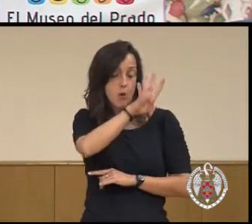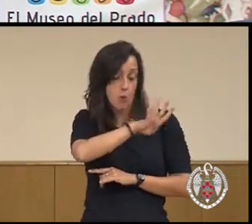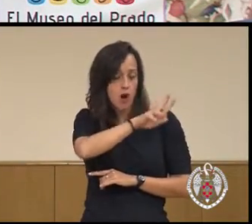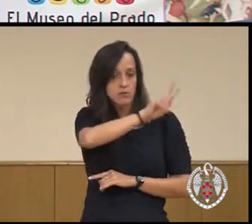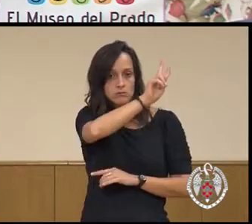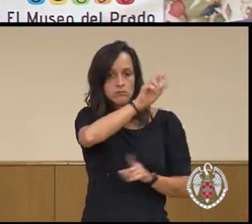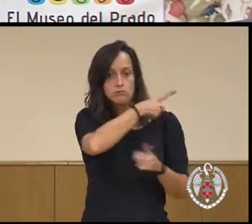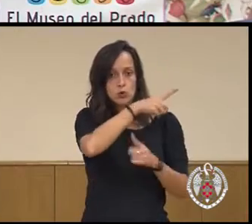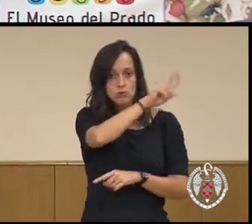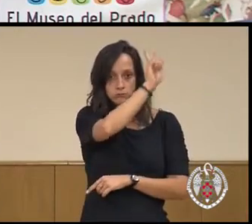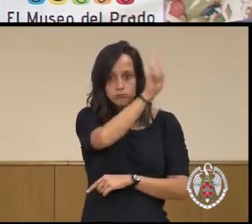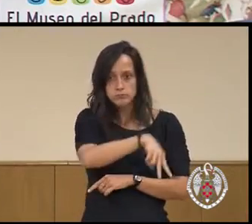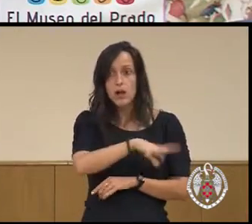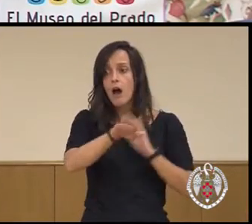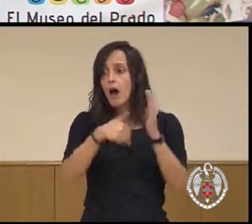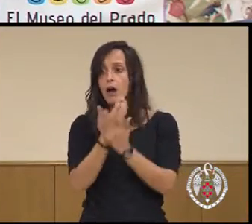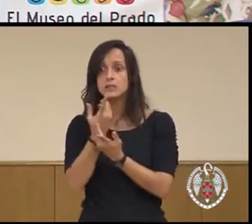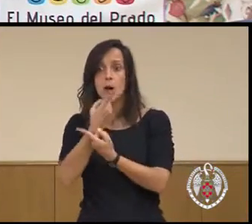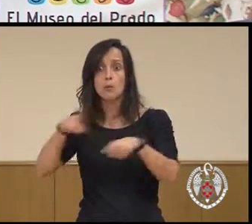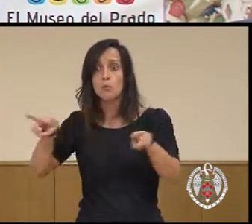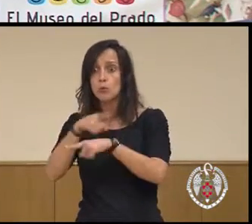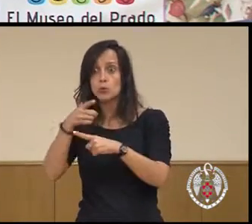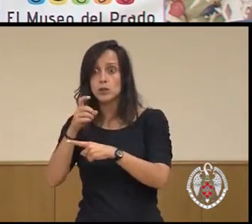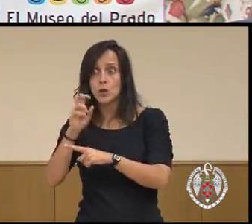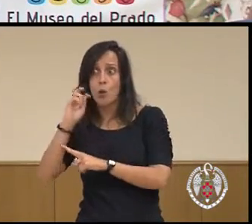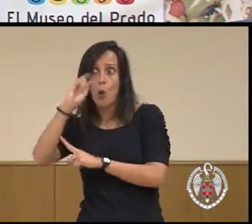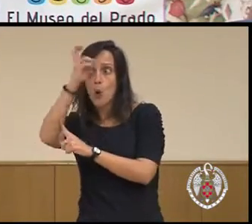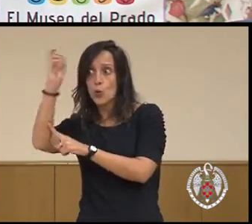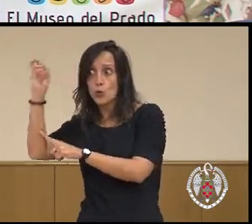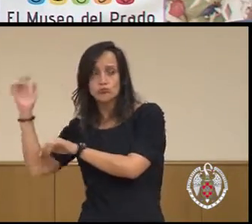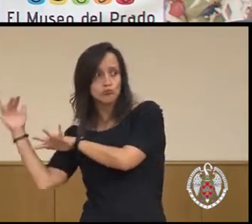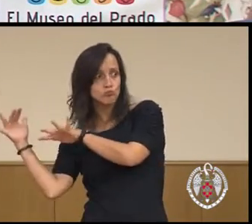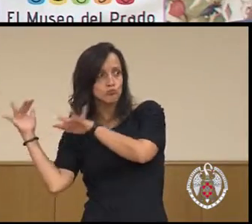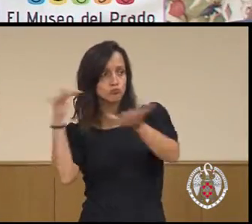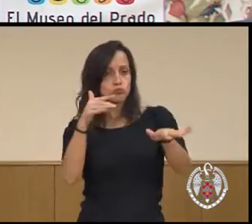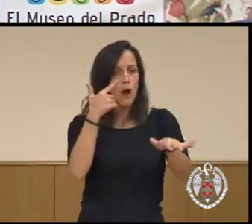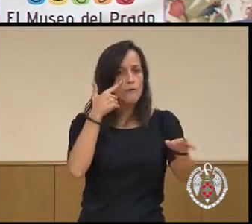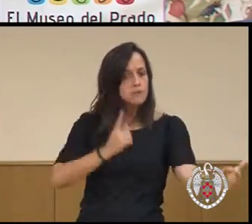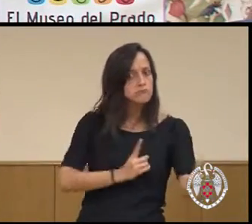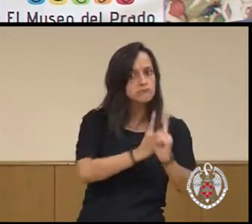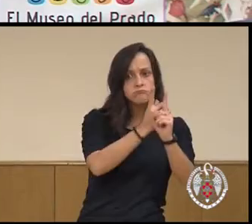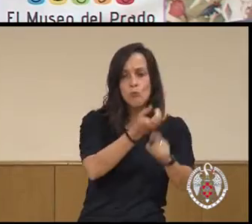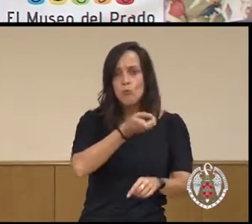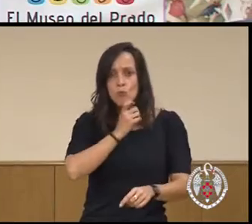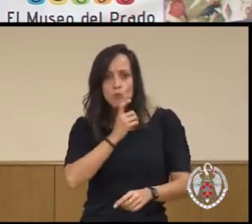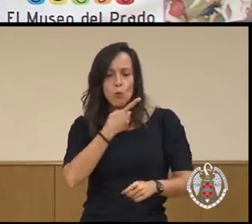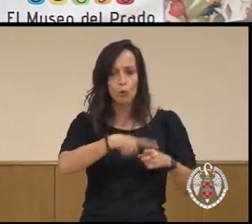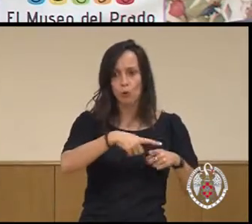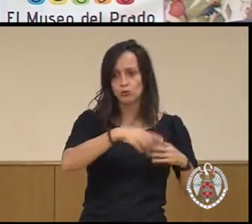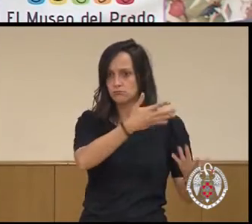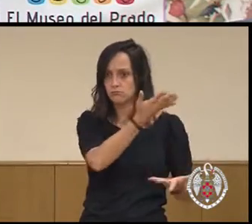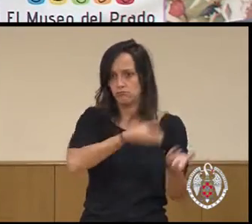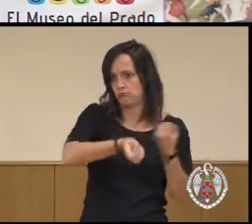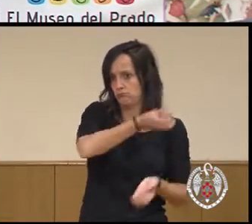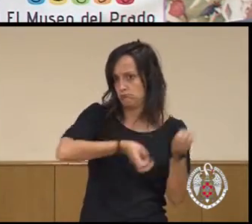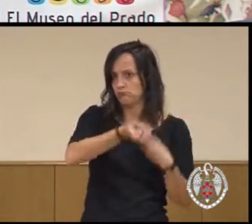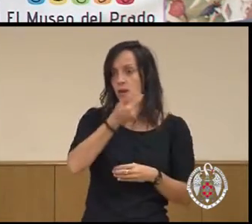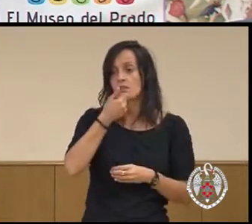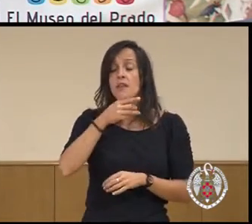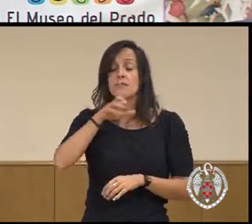músicos acudieron a su corte a encontrarle y algunas embajadas de príncipes, especialmente de Portugal, que ya conspiraba el duque Juan de